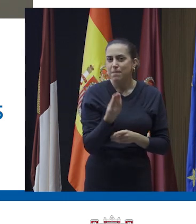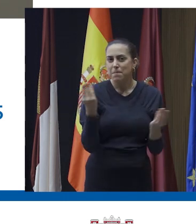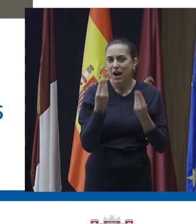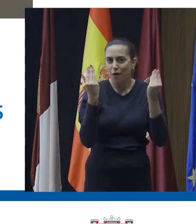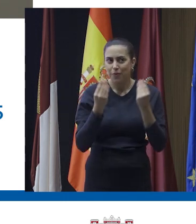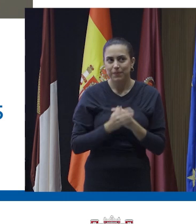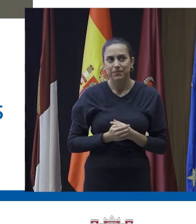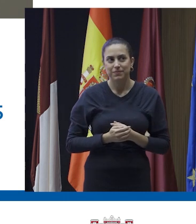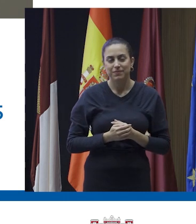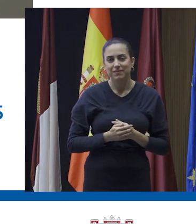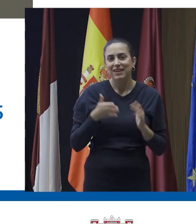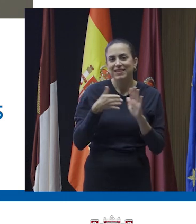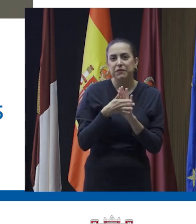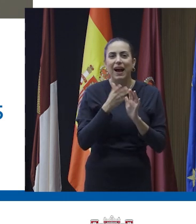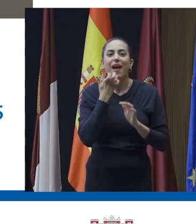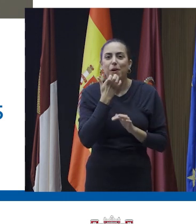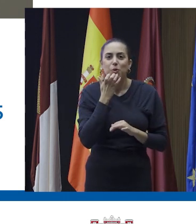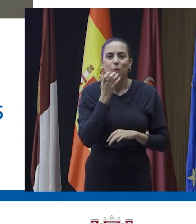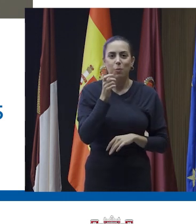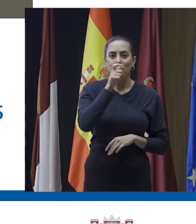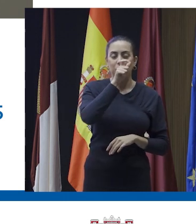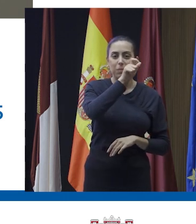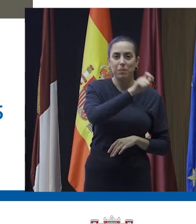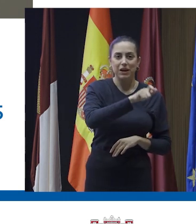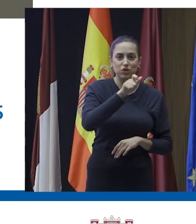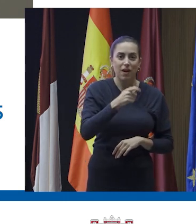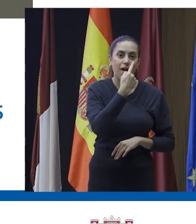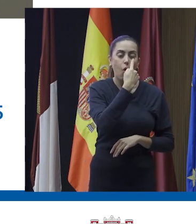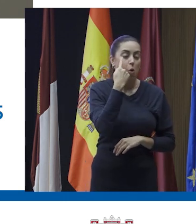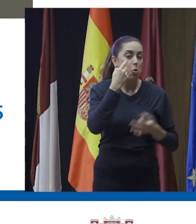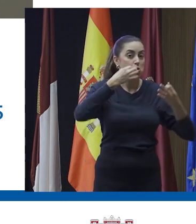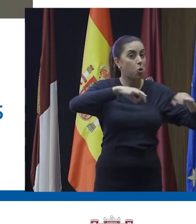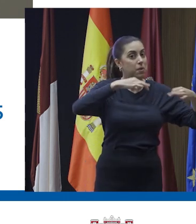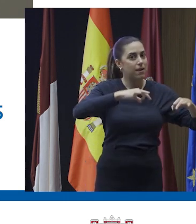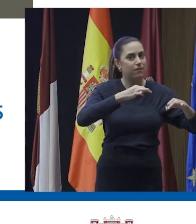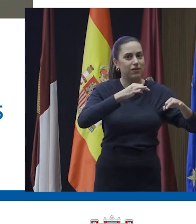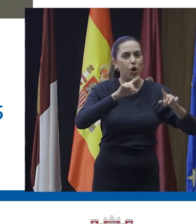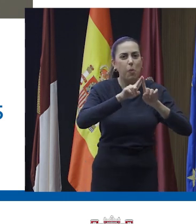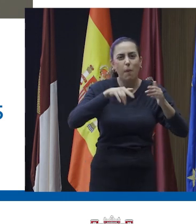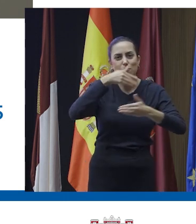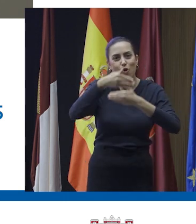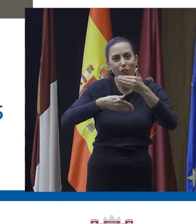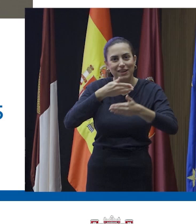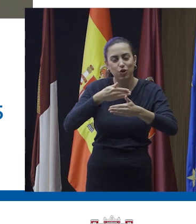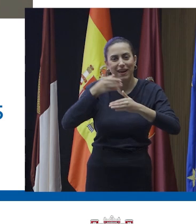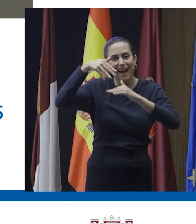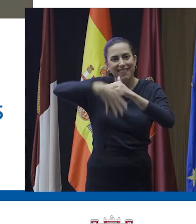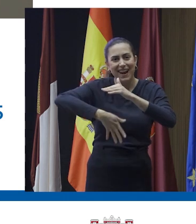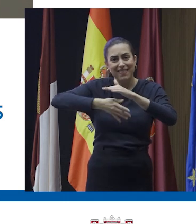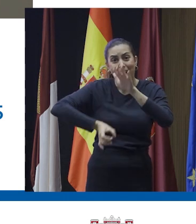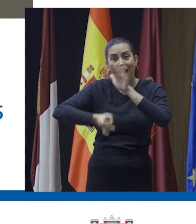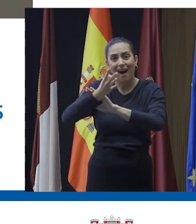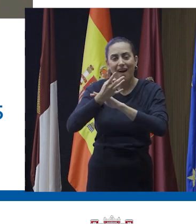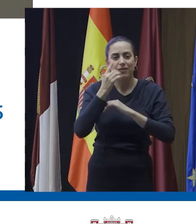vais a ver cómo ve un ojo normal y cómo conforme va apareciendo la catarata, pues pasamos de una